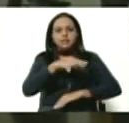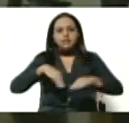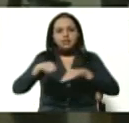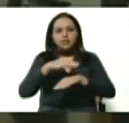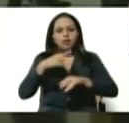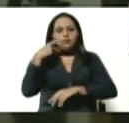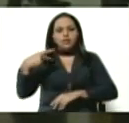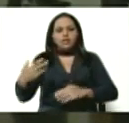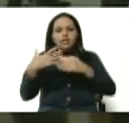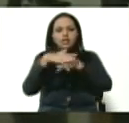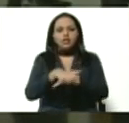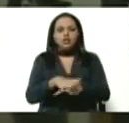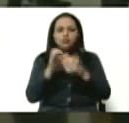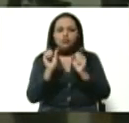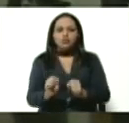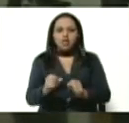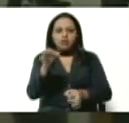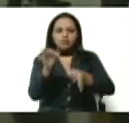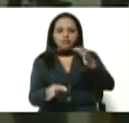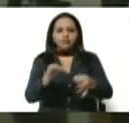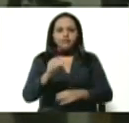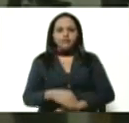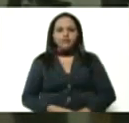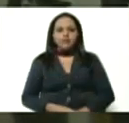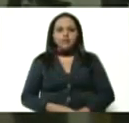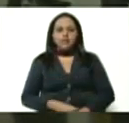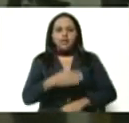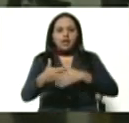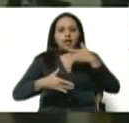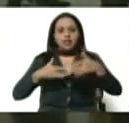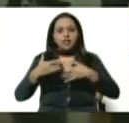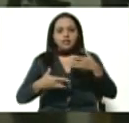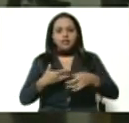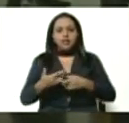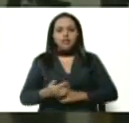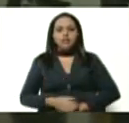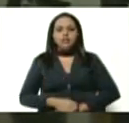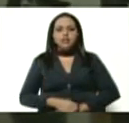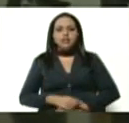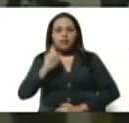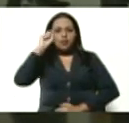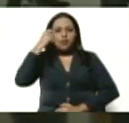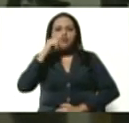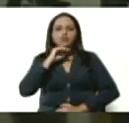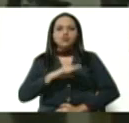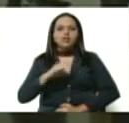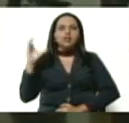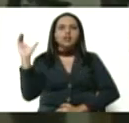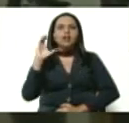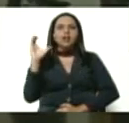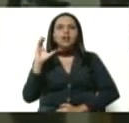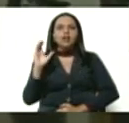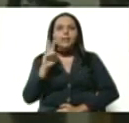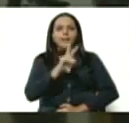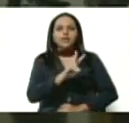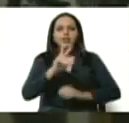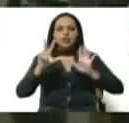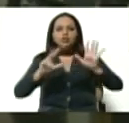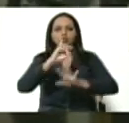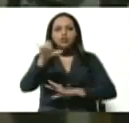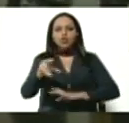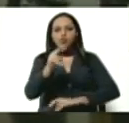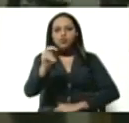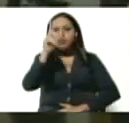Seguridad Jurídica, Dirección General del Ceremonial y Acervo Histórico, Caracas, 28 de junio de